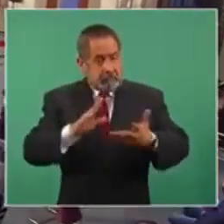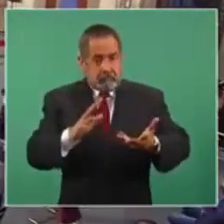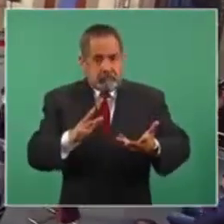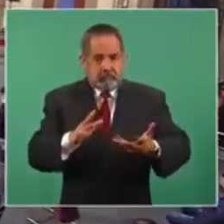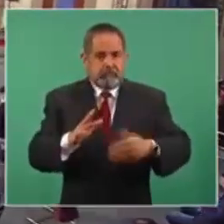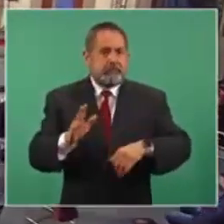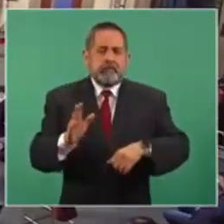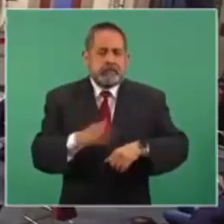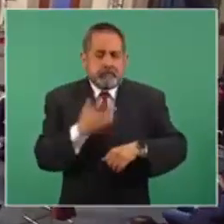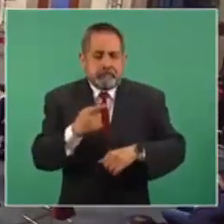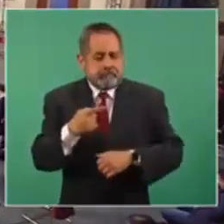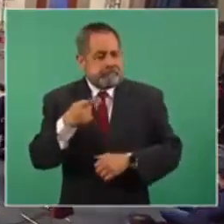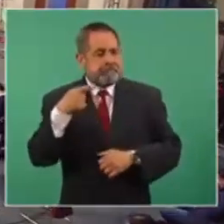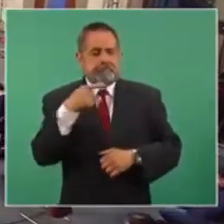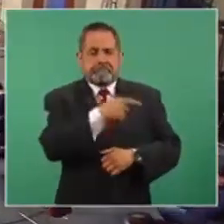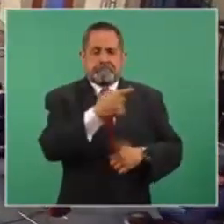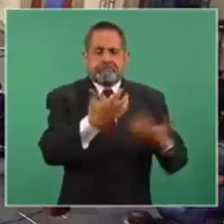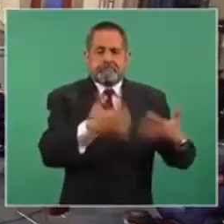Porque las empresas